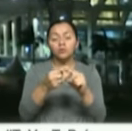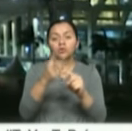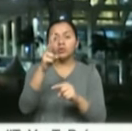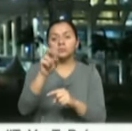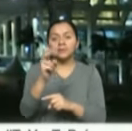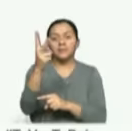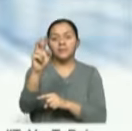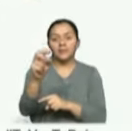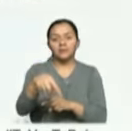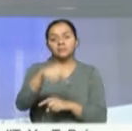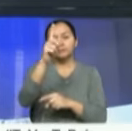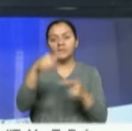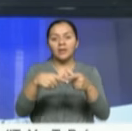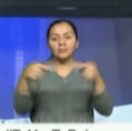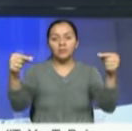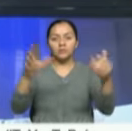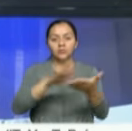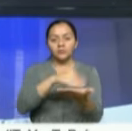2020.